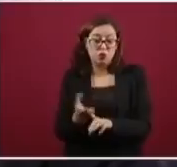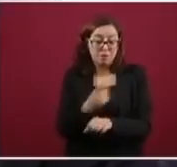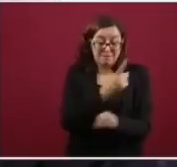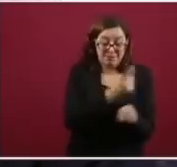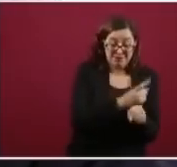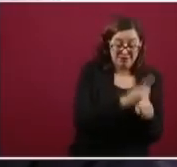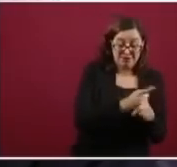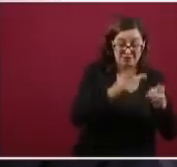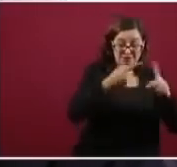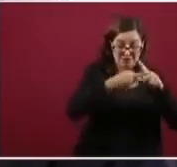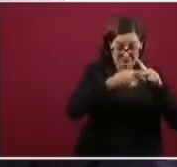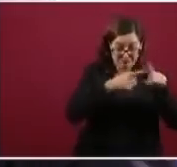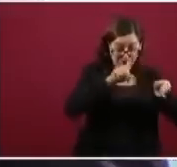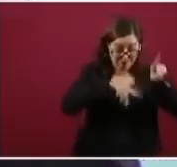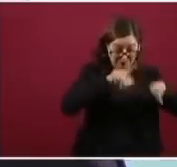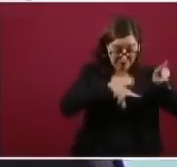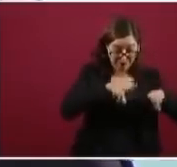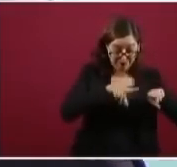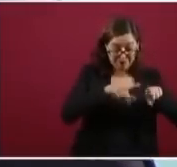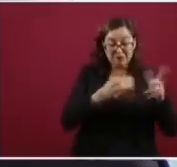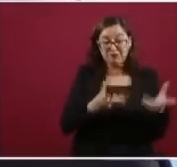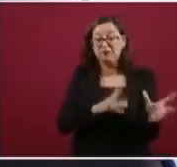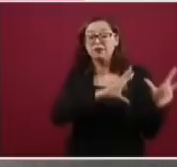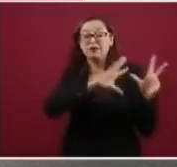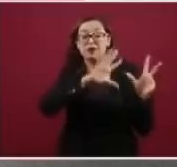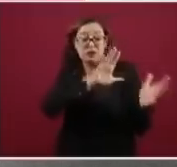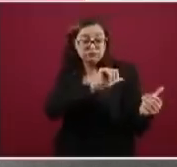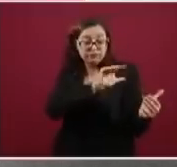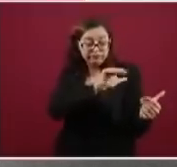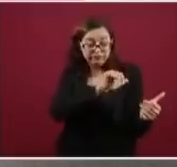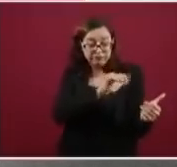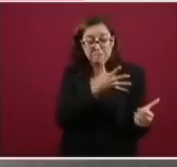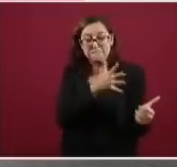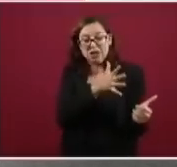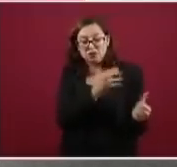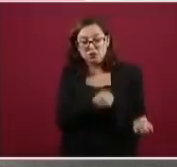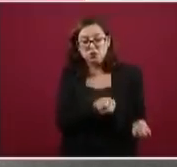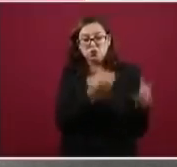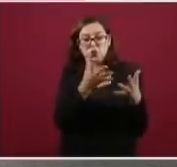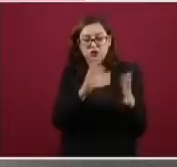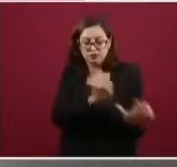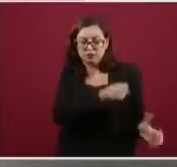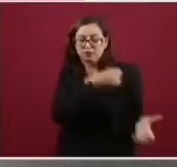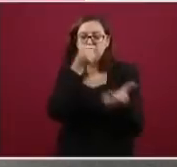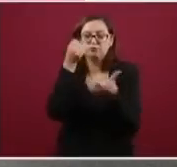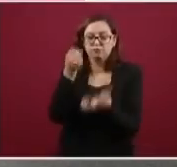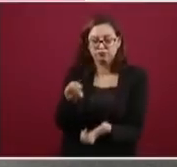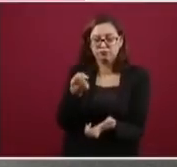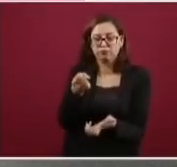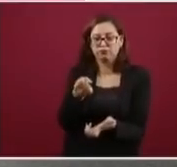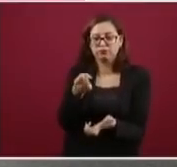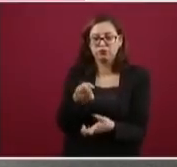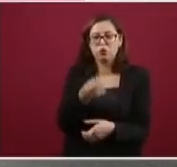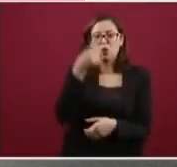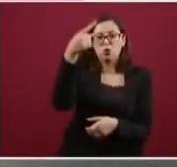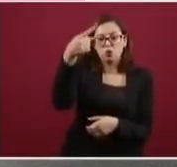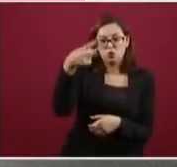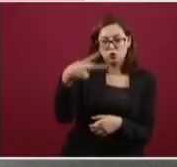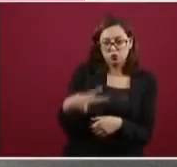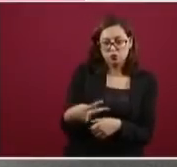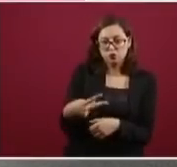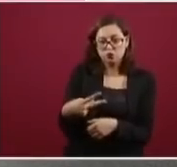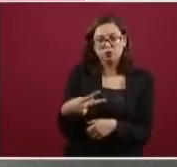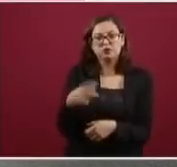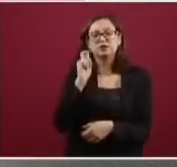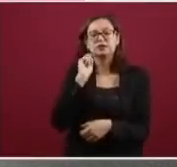económica se estima cuánto es lo que se va a recaudar y esos son los ingresos presupuestarios y 1 y 2 nos